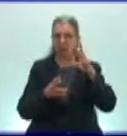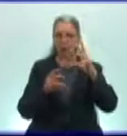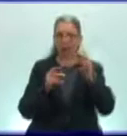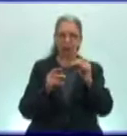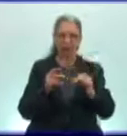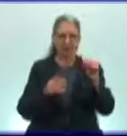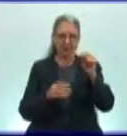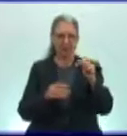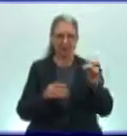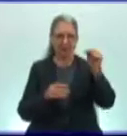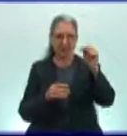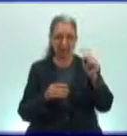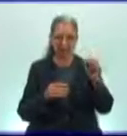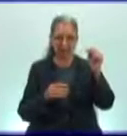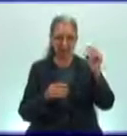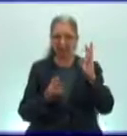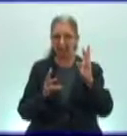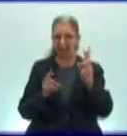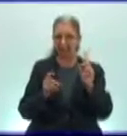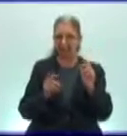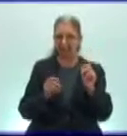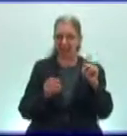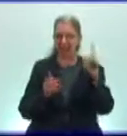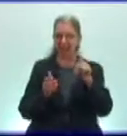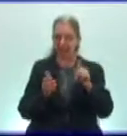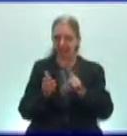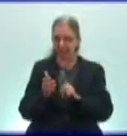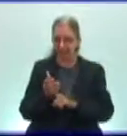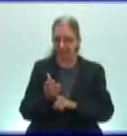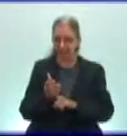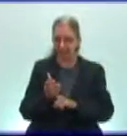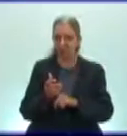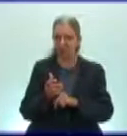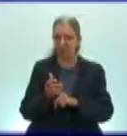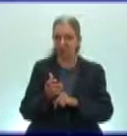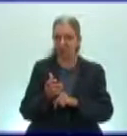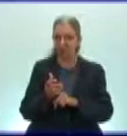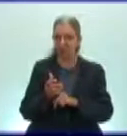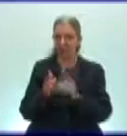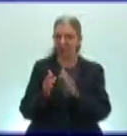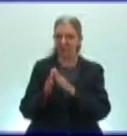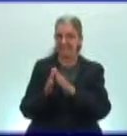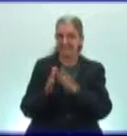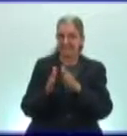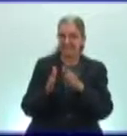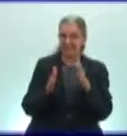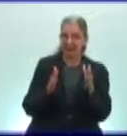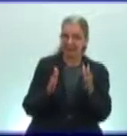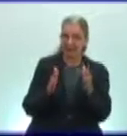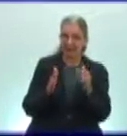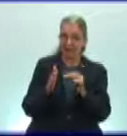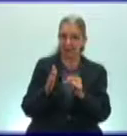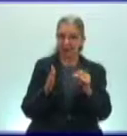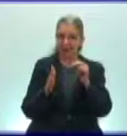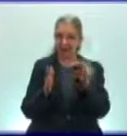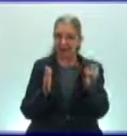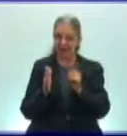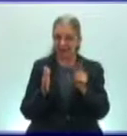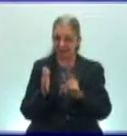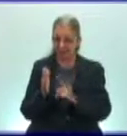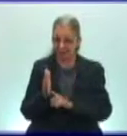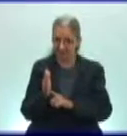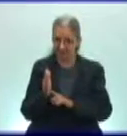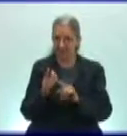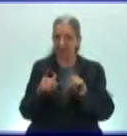átomo, cantidad de electrones en el nivel de mayor energía y cuál es su número atómico. Cuando analicemos la respuesta, les